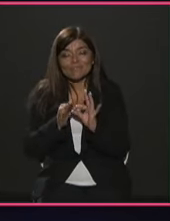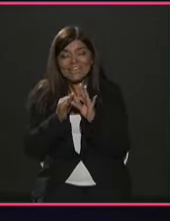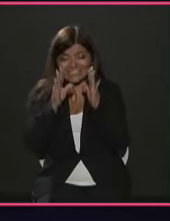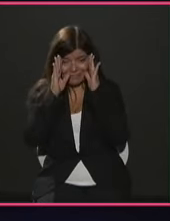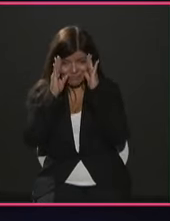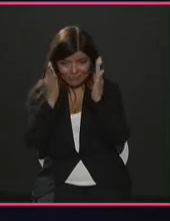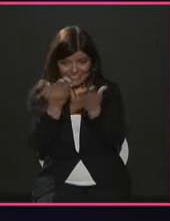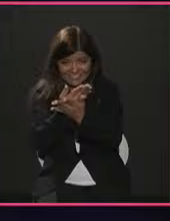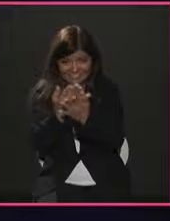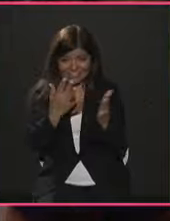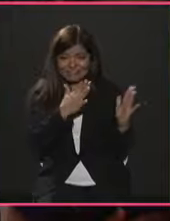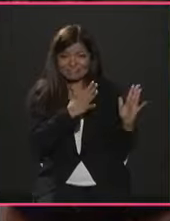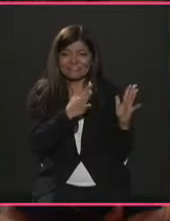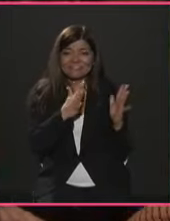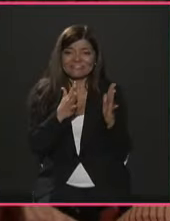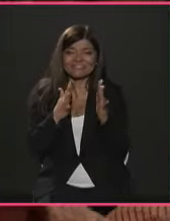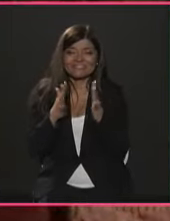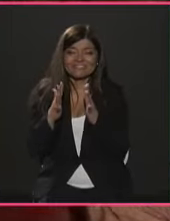la